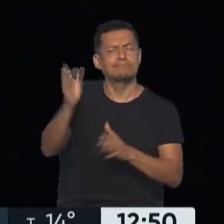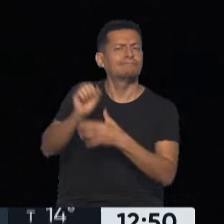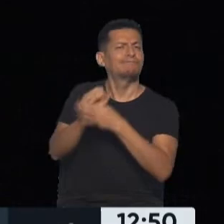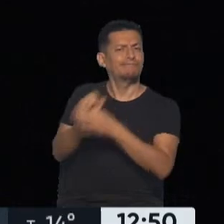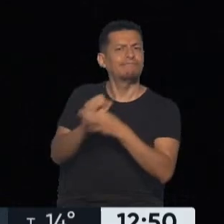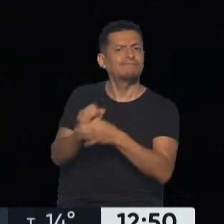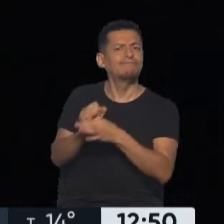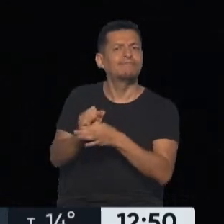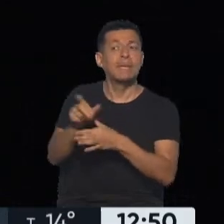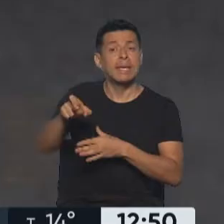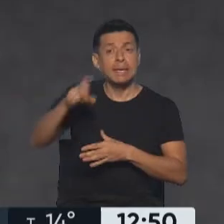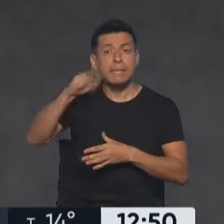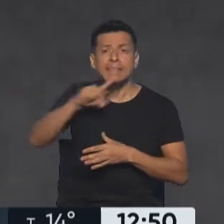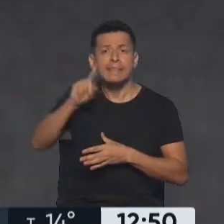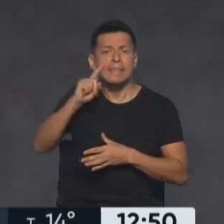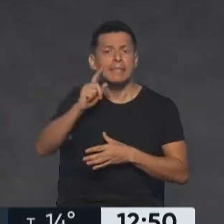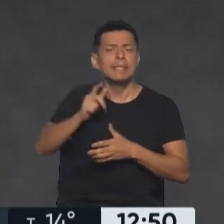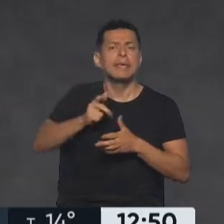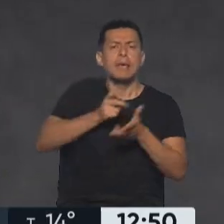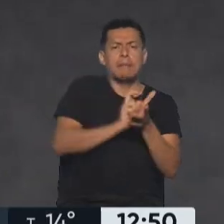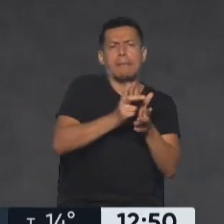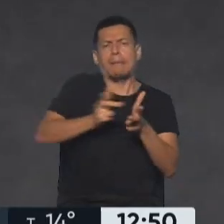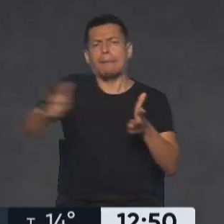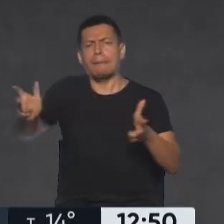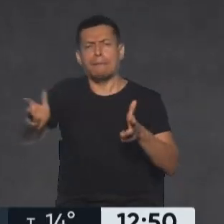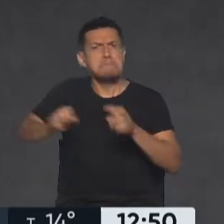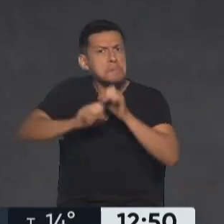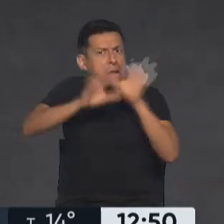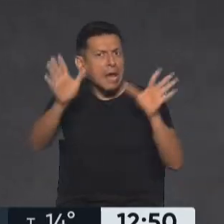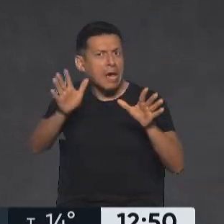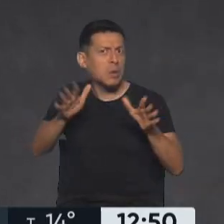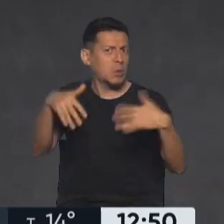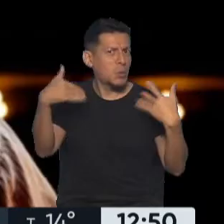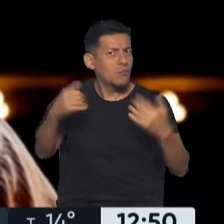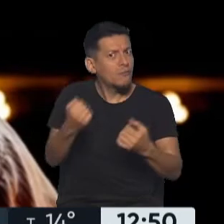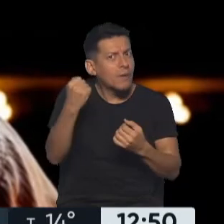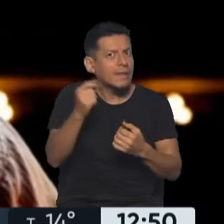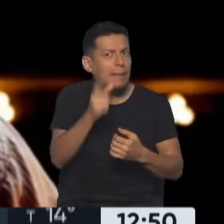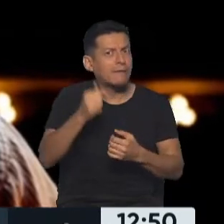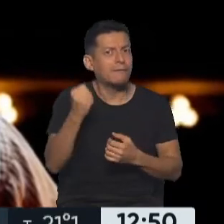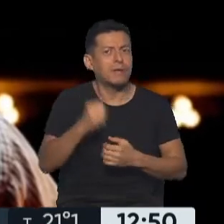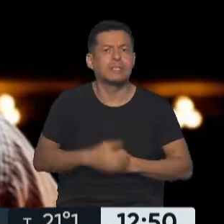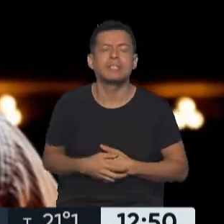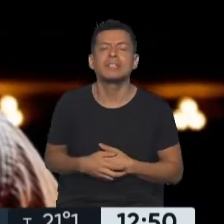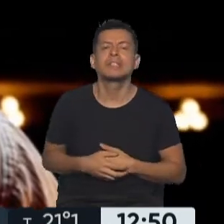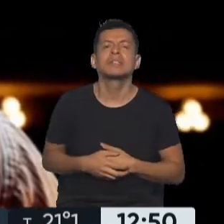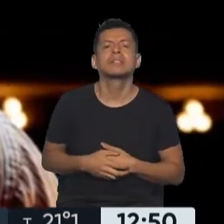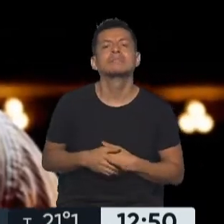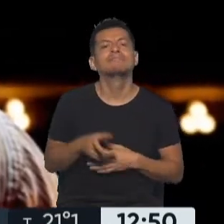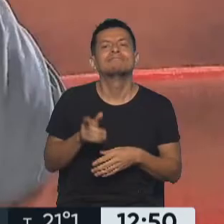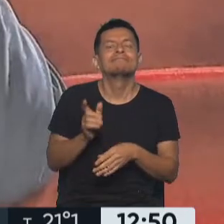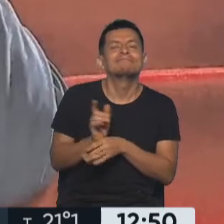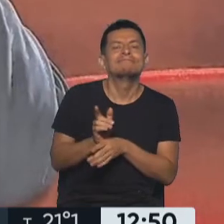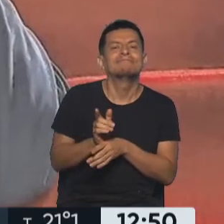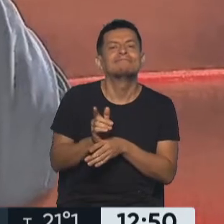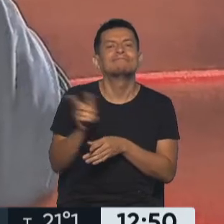tenía Enrique para decir tantas palabras tan lúcidas, picantes, ¿no? Y aparece eso del condimento, casi como una